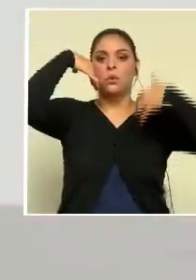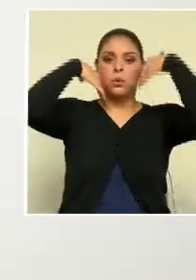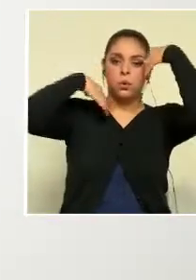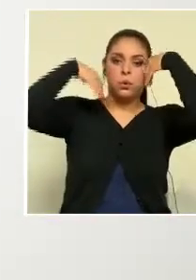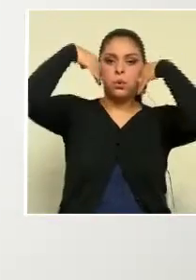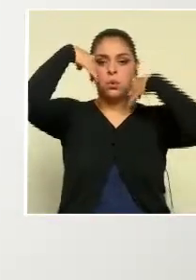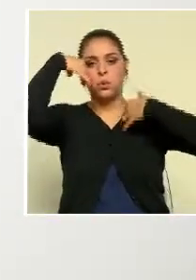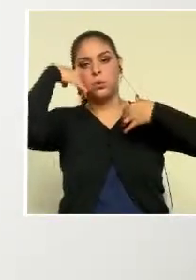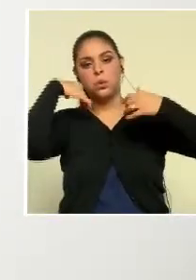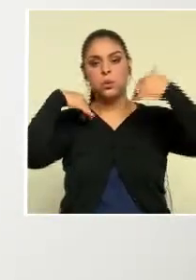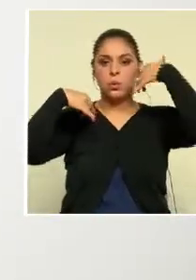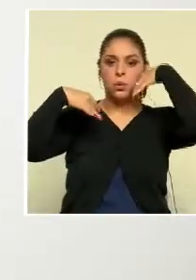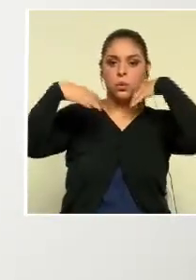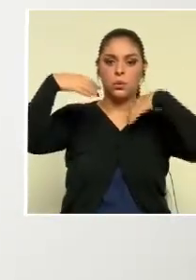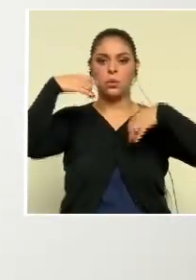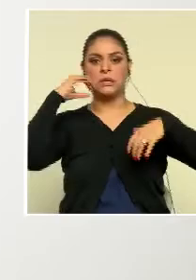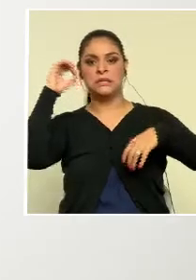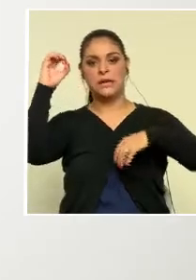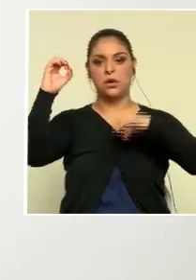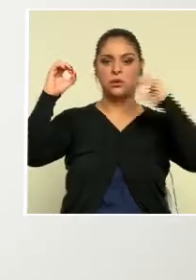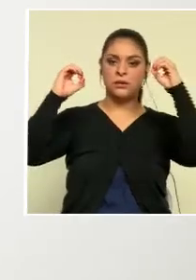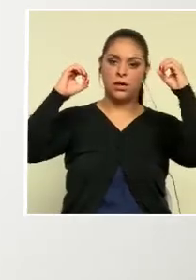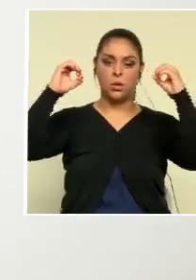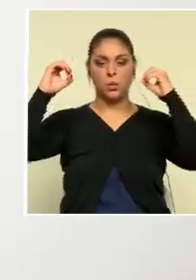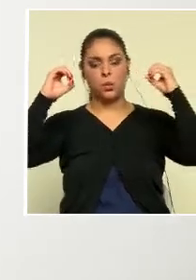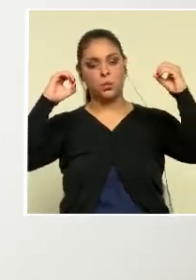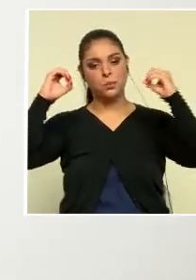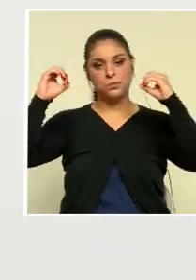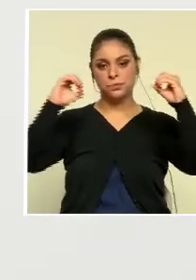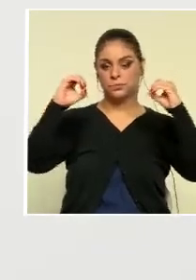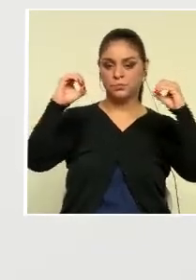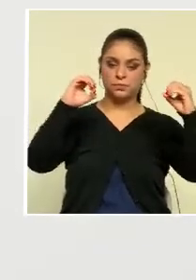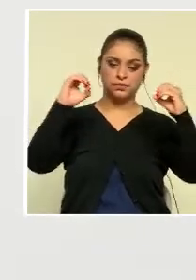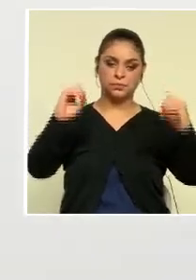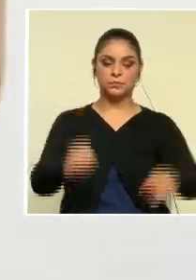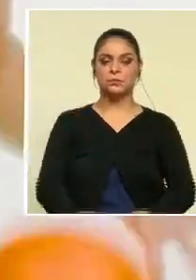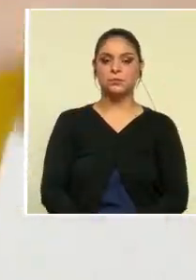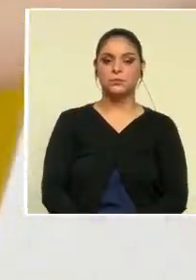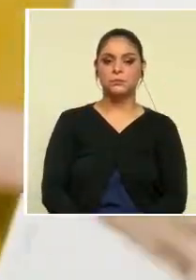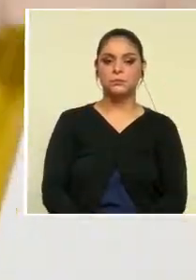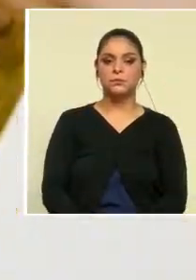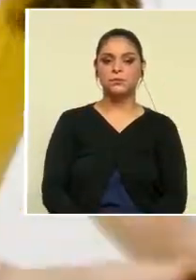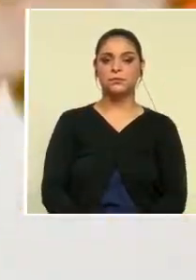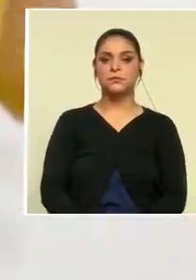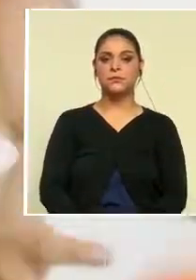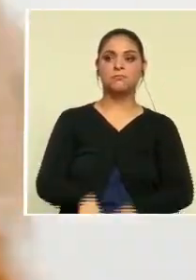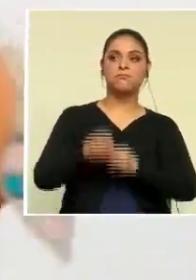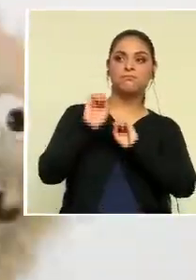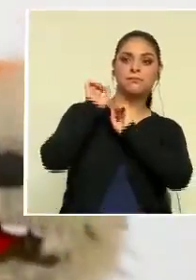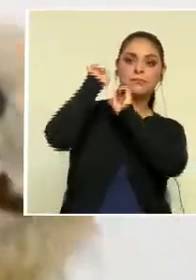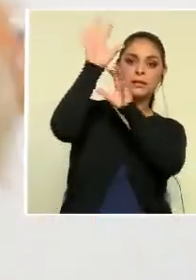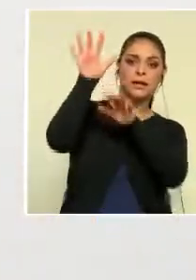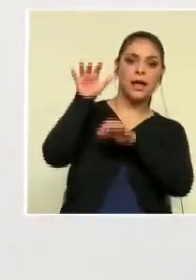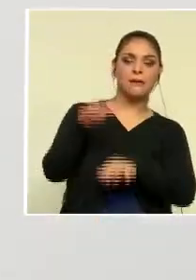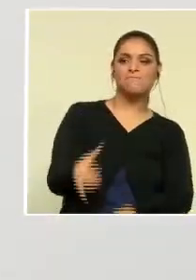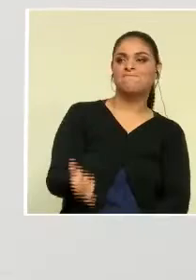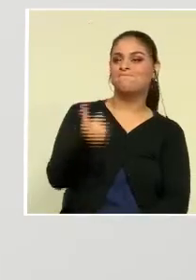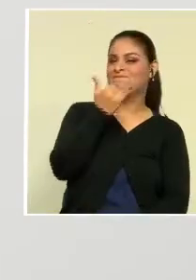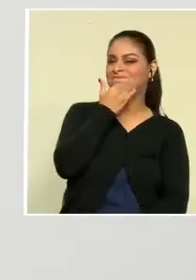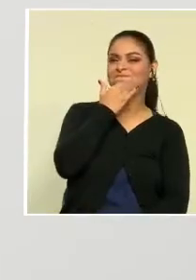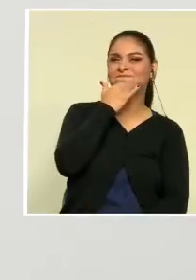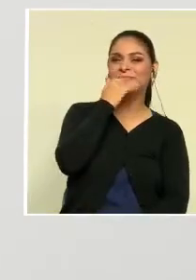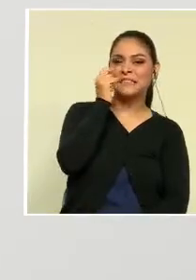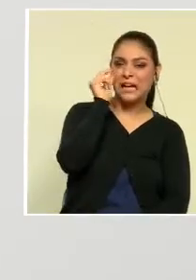marcador todavía cero pero tiran y fallas por